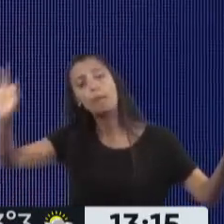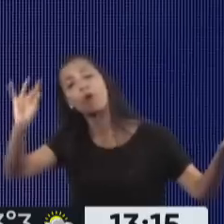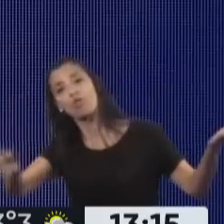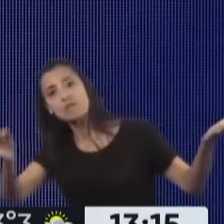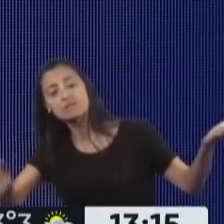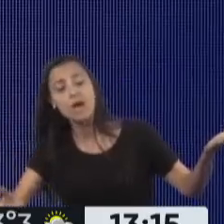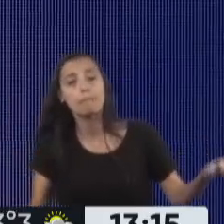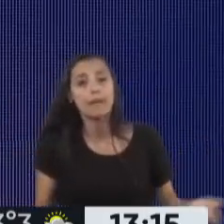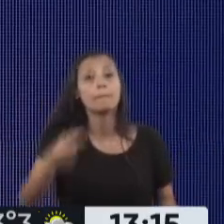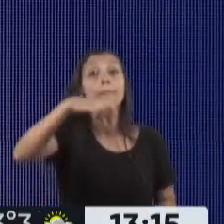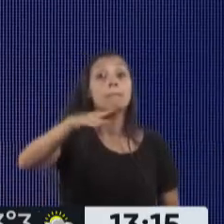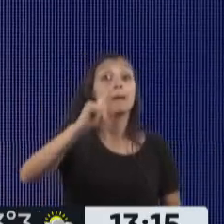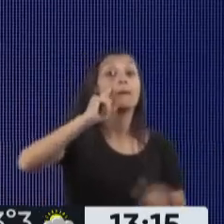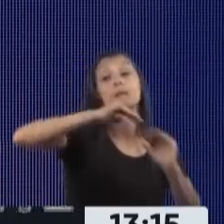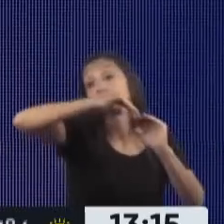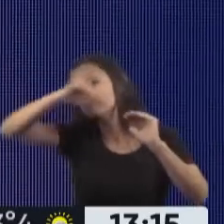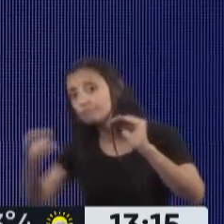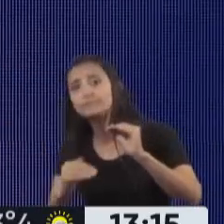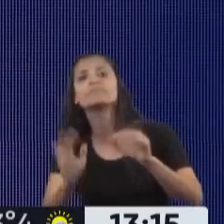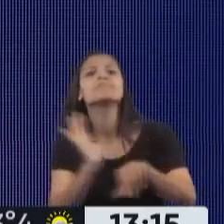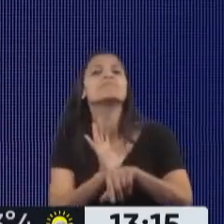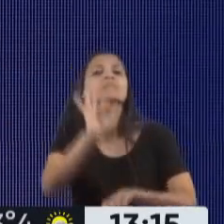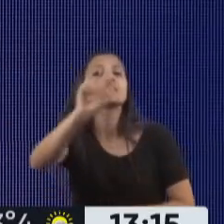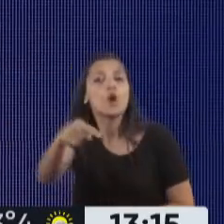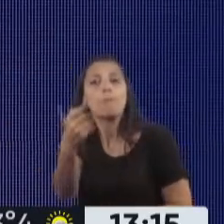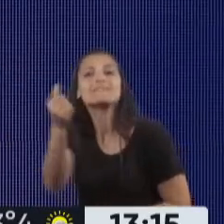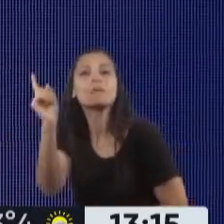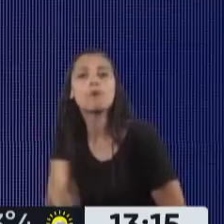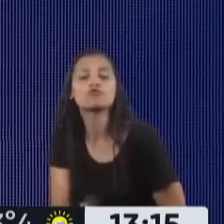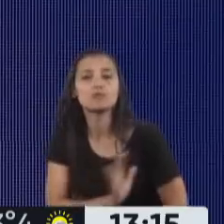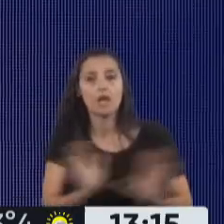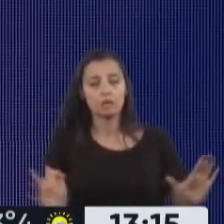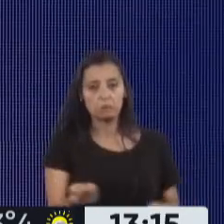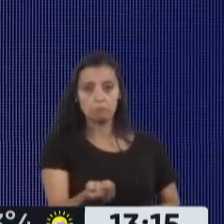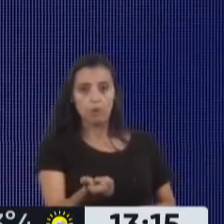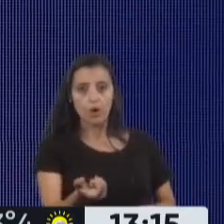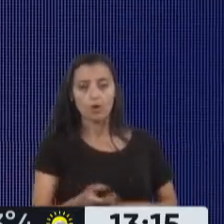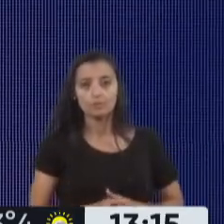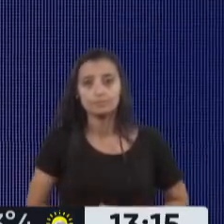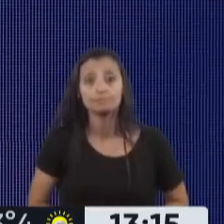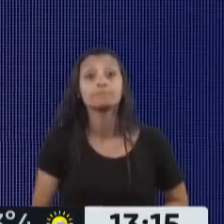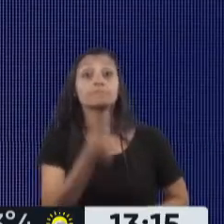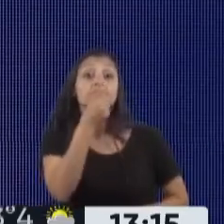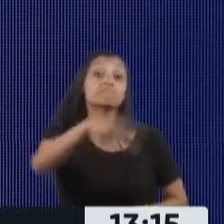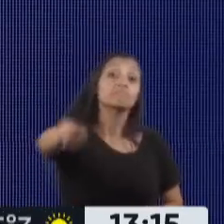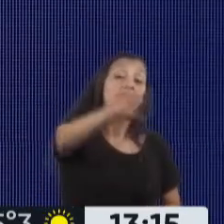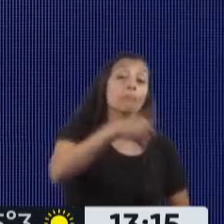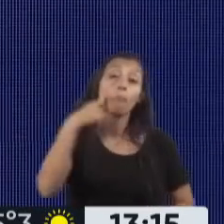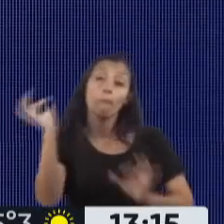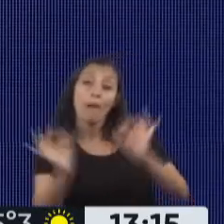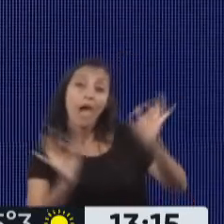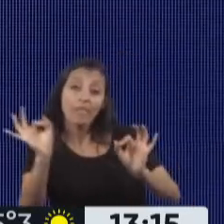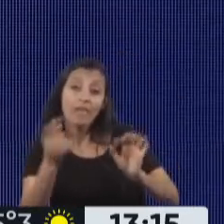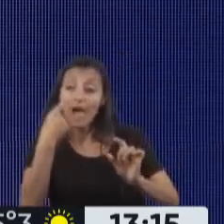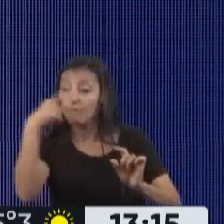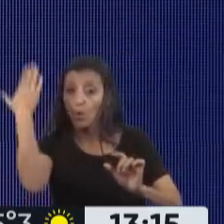noviembre-diciembre, la caída es apenas del 0,6%. Si lo quieren mirar en industria con el